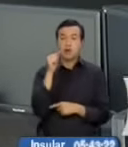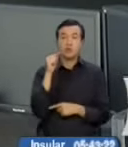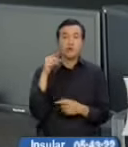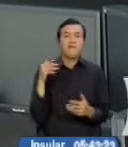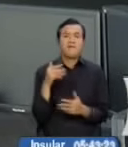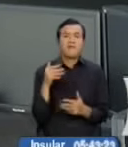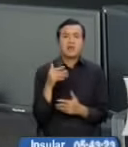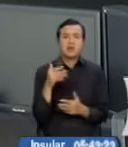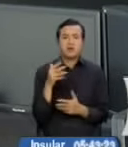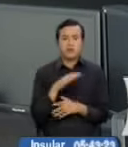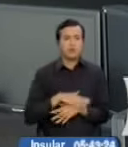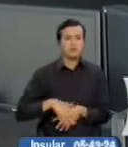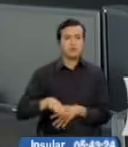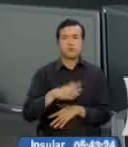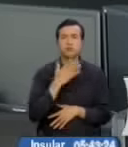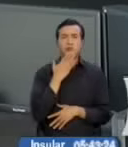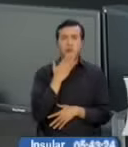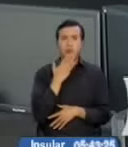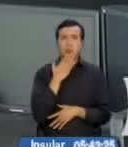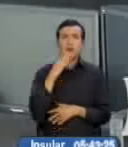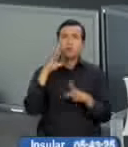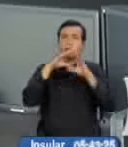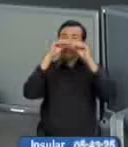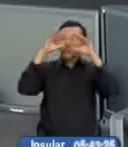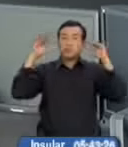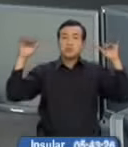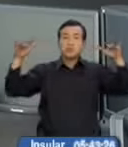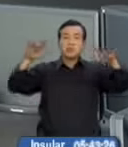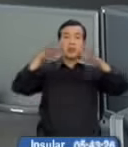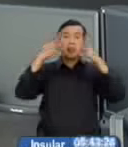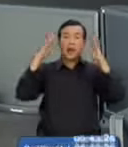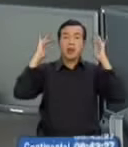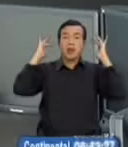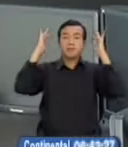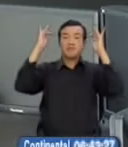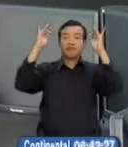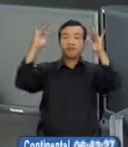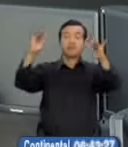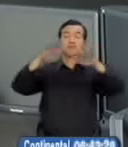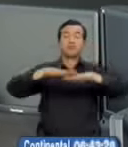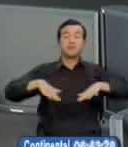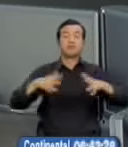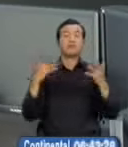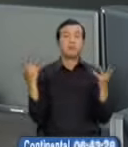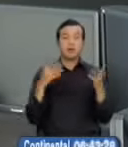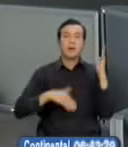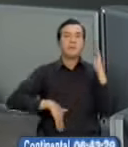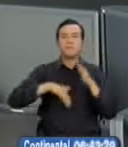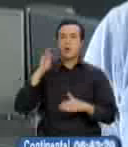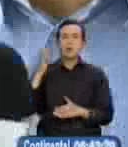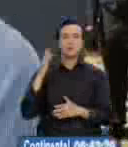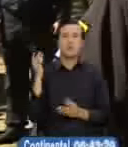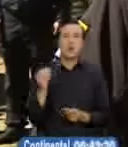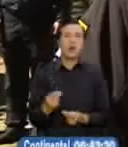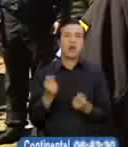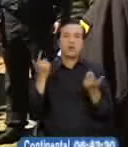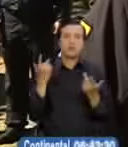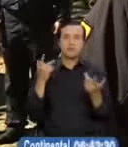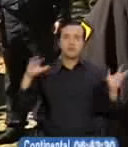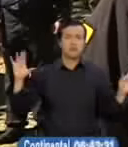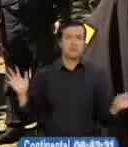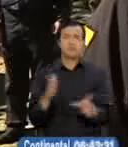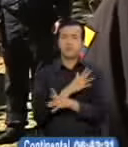sur de la ciudad. Y al tener poca cobertura nubosa, cielos despejados, principalmente en horas de la mañana, ganamos rápidamente energía. Hemos tenido ya